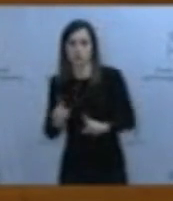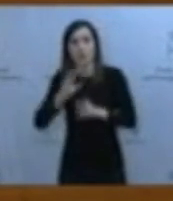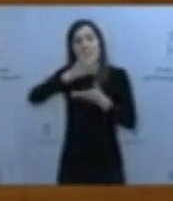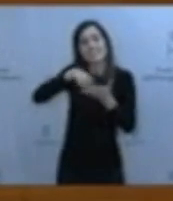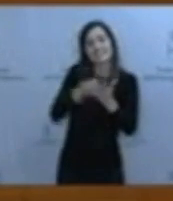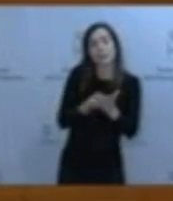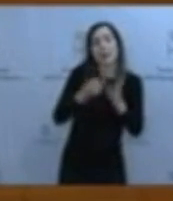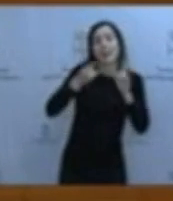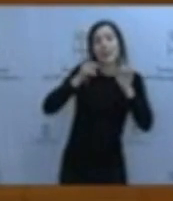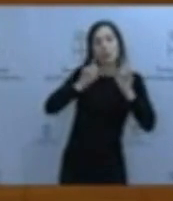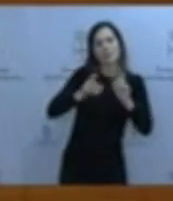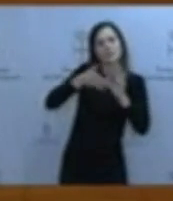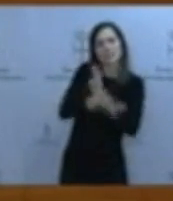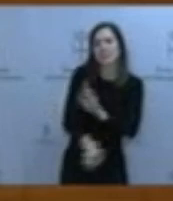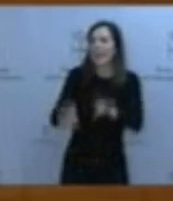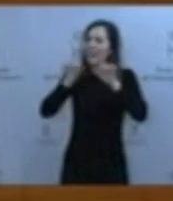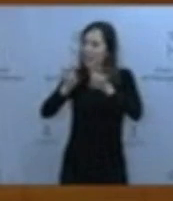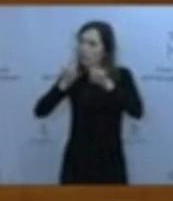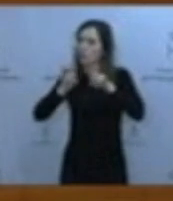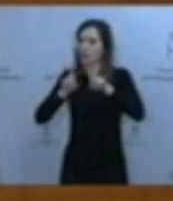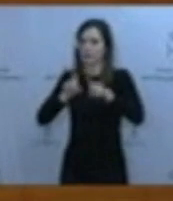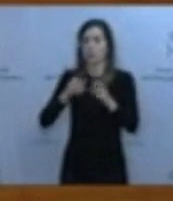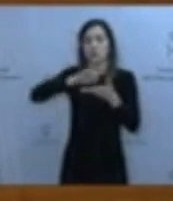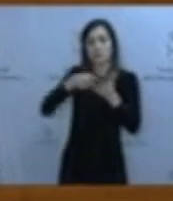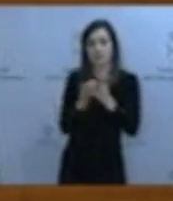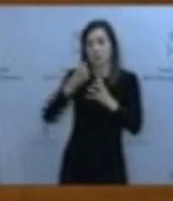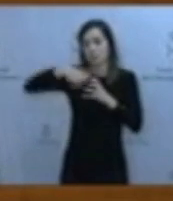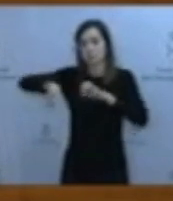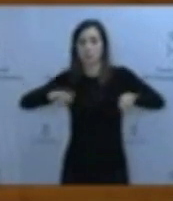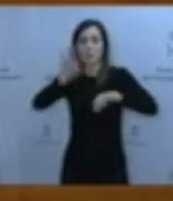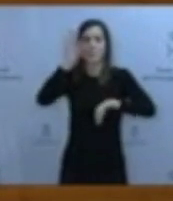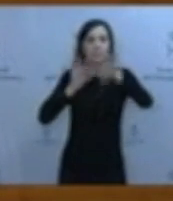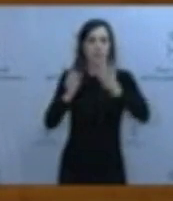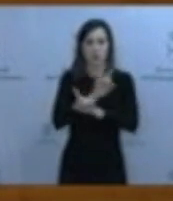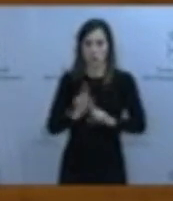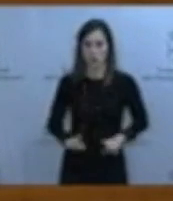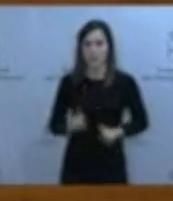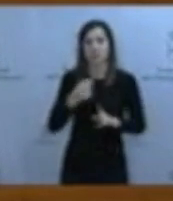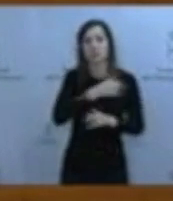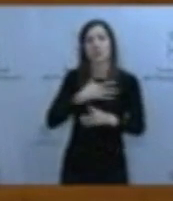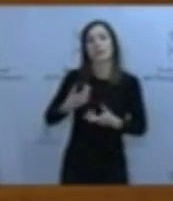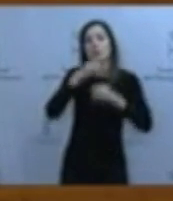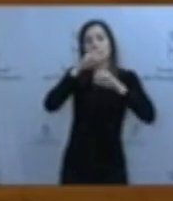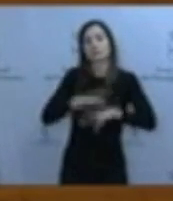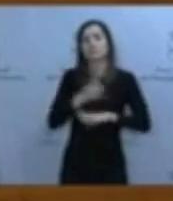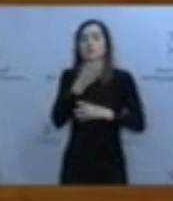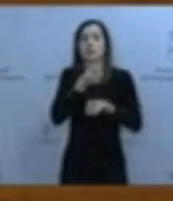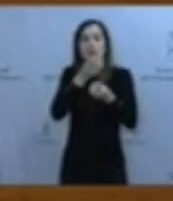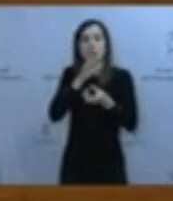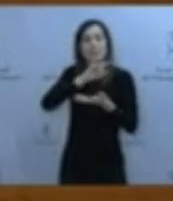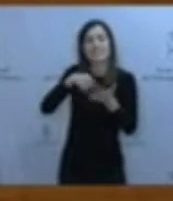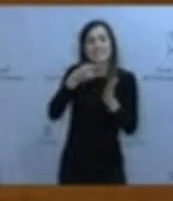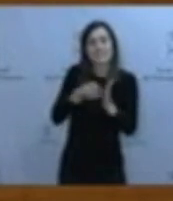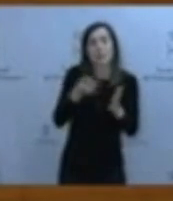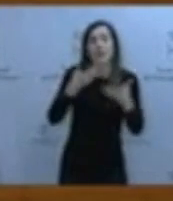ser educativo y no un sistema selectivo, que es lo que es ahora. A mí me gusta poner una metáfora y es que el sistema educativo muchas veces funciona como un